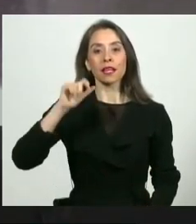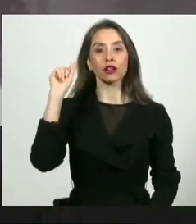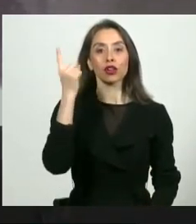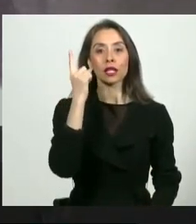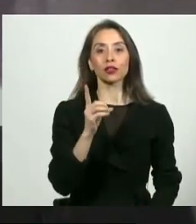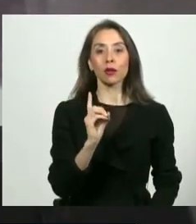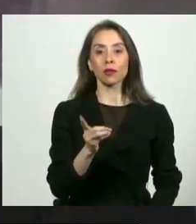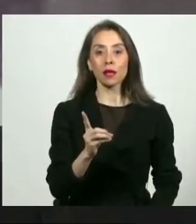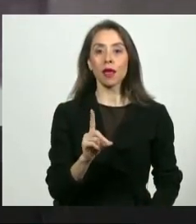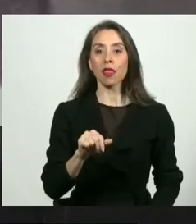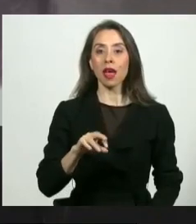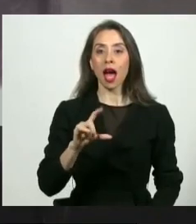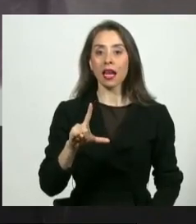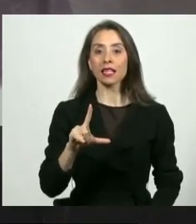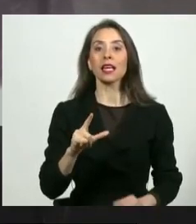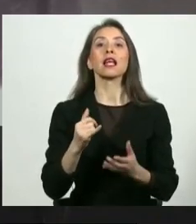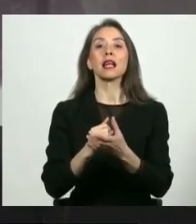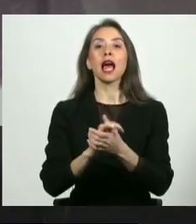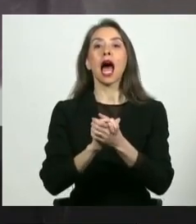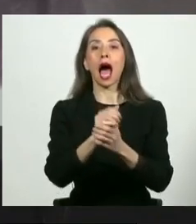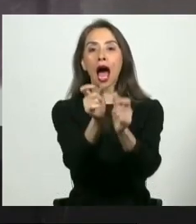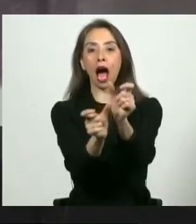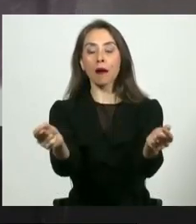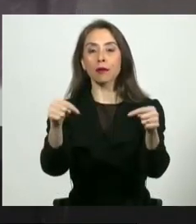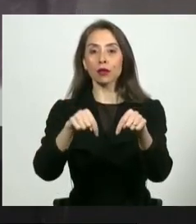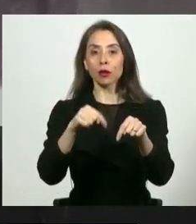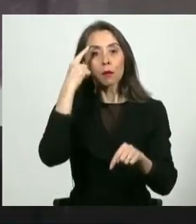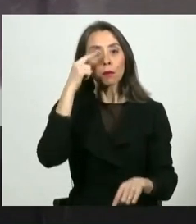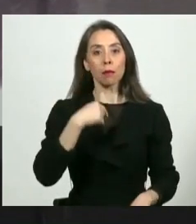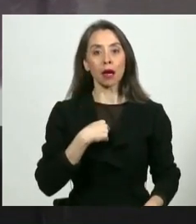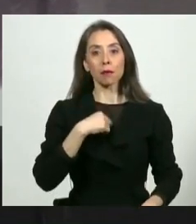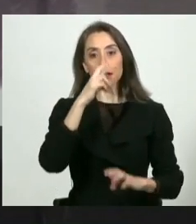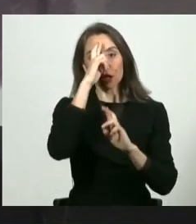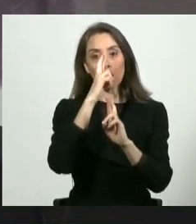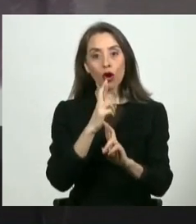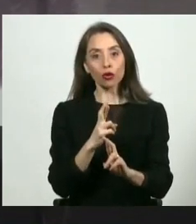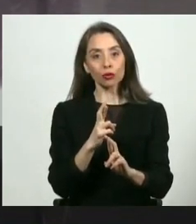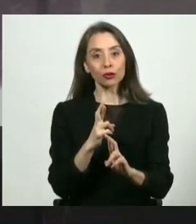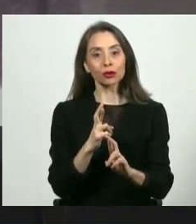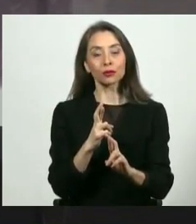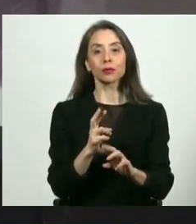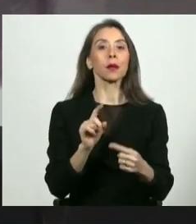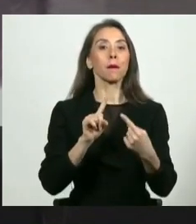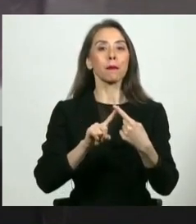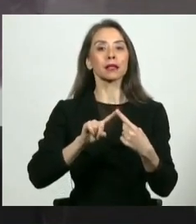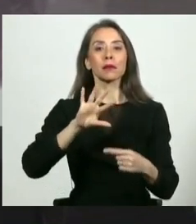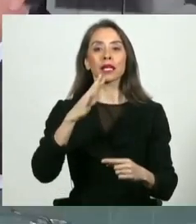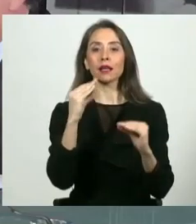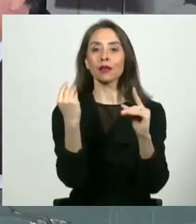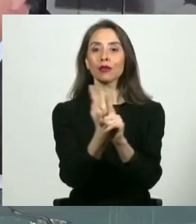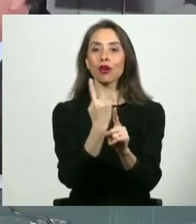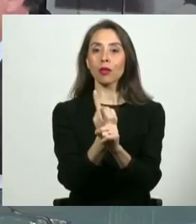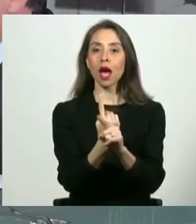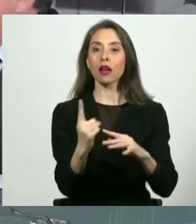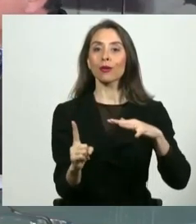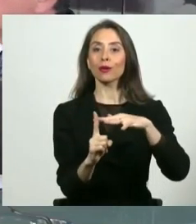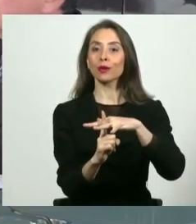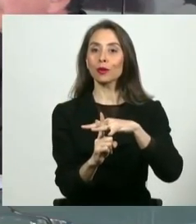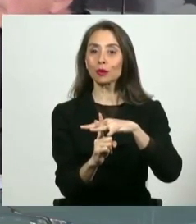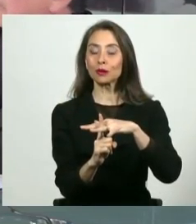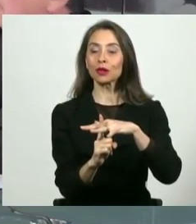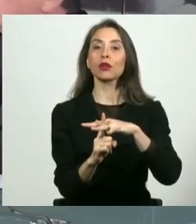discapacidad, autoridades y amigos presentes. Es para mí un honor participar en el quinto diálogo de inclusión